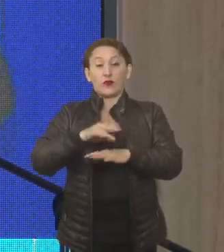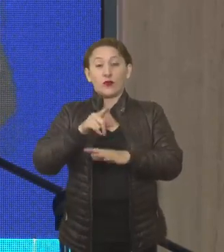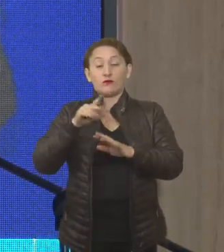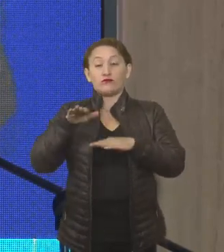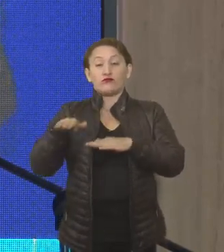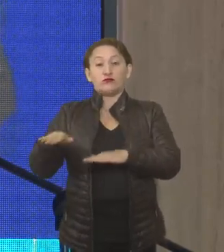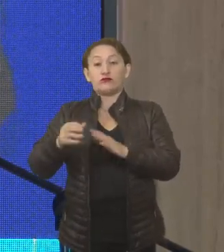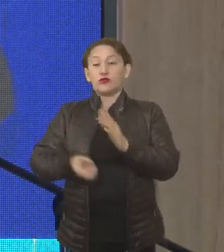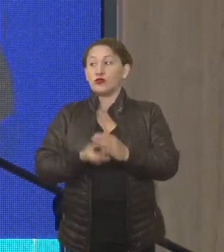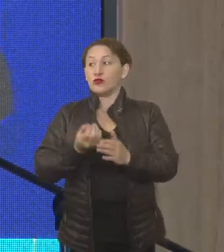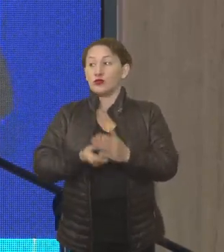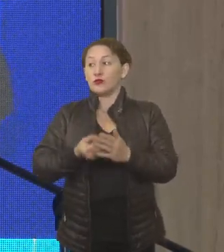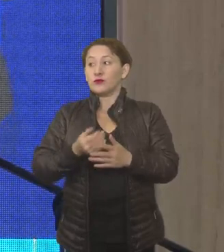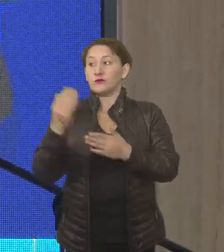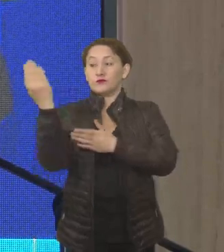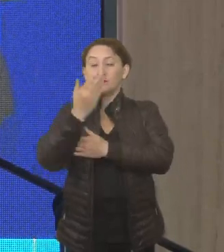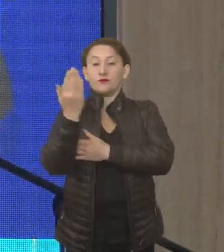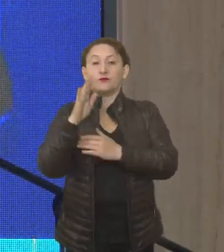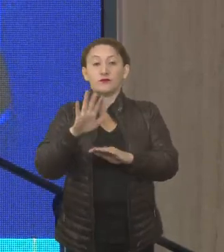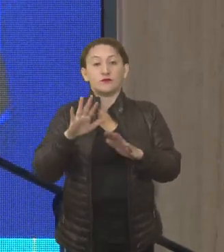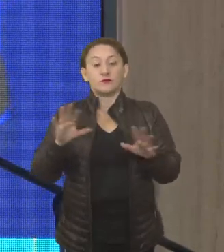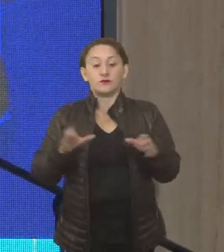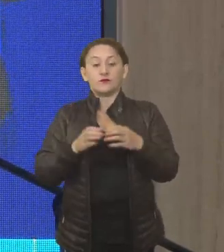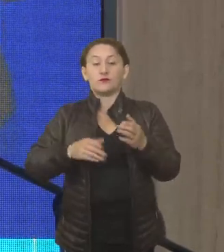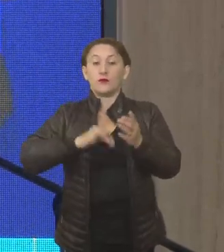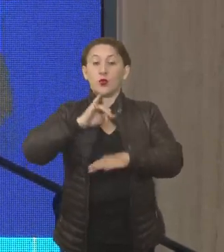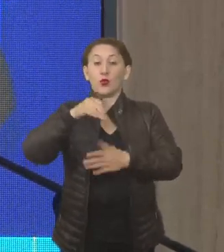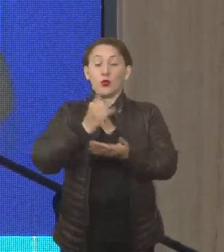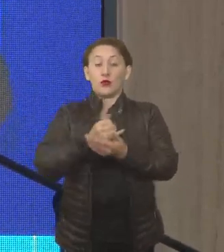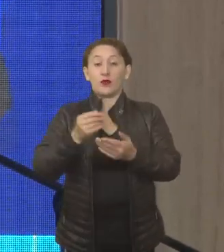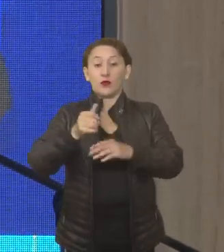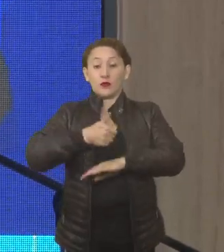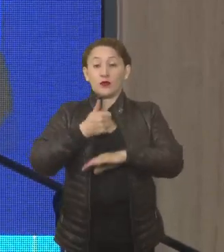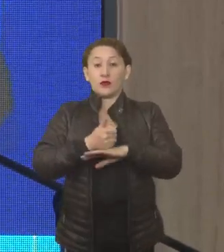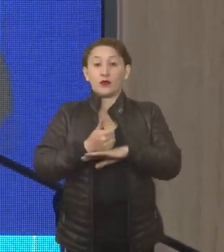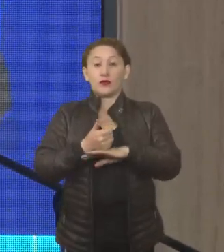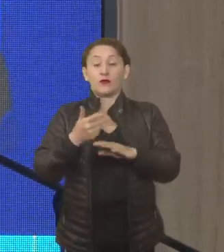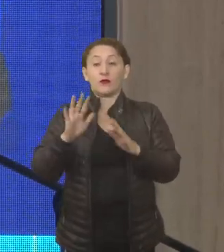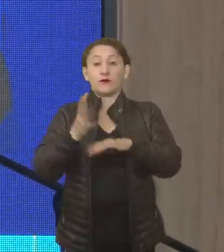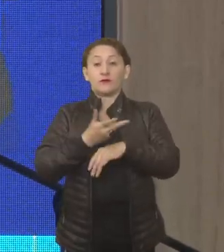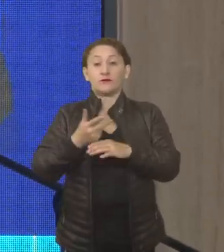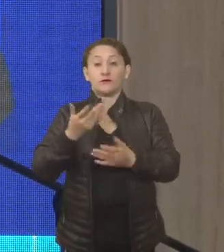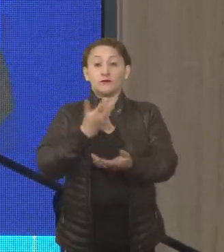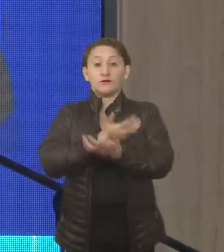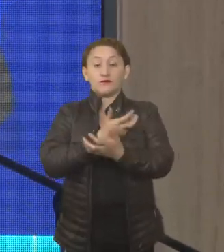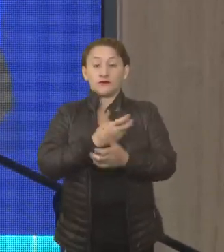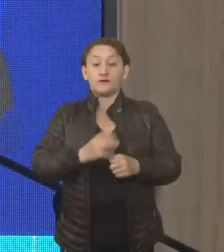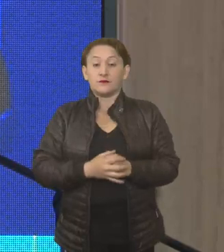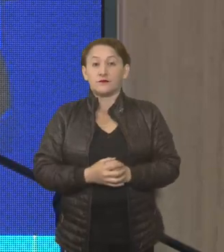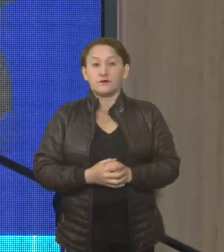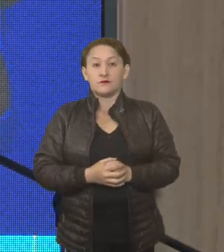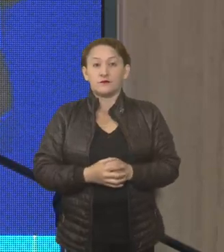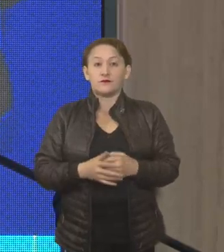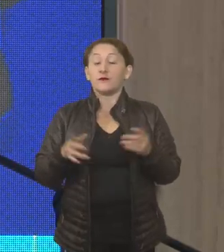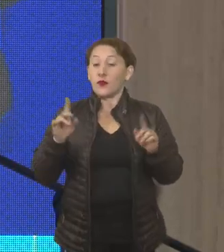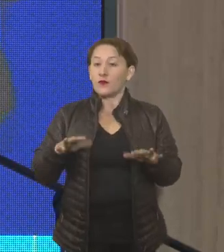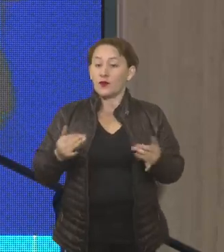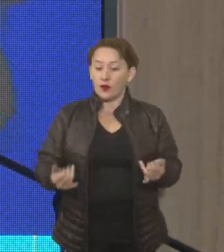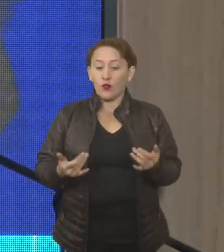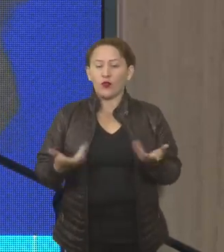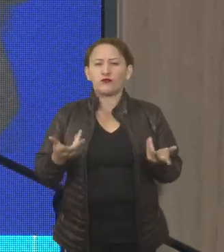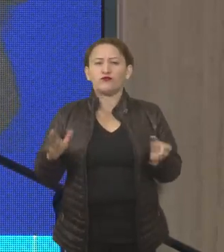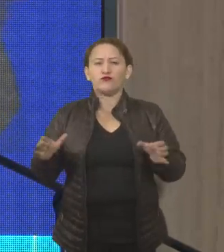representante de los productores cinematográficos de la Junta Directiva de la Academia Colombiana de Artes y Ciencias Cinematográficas, y también es